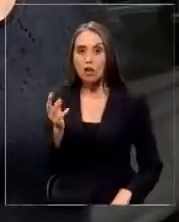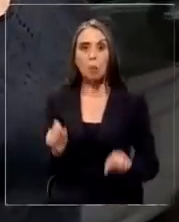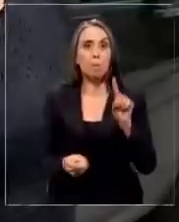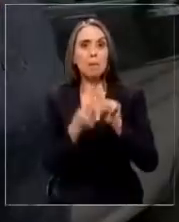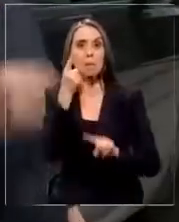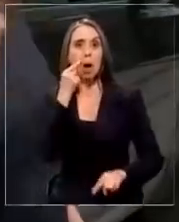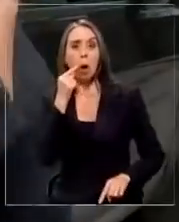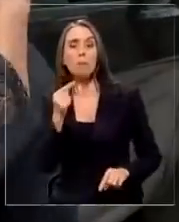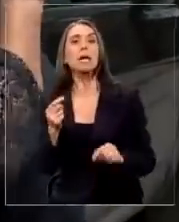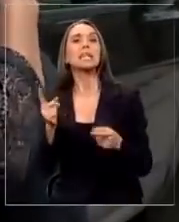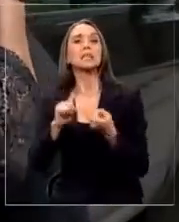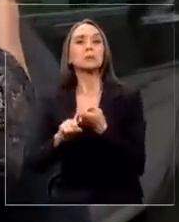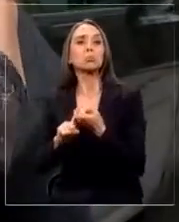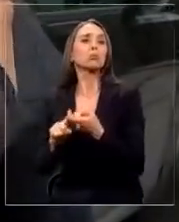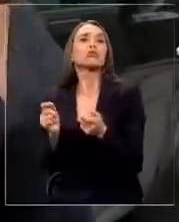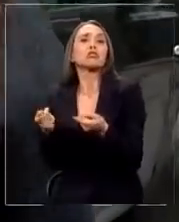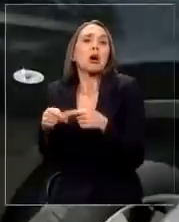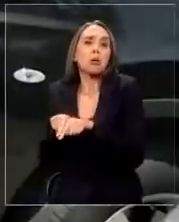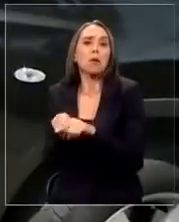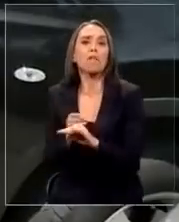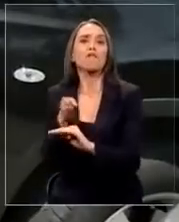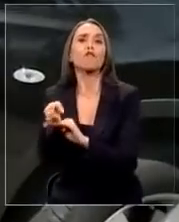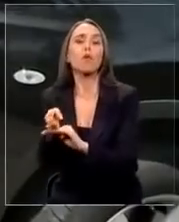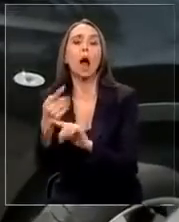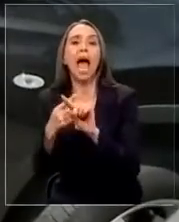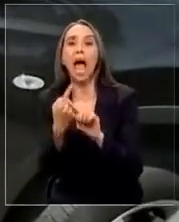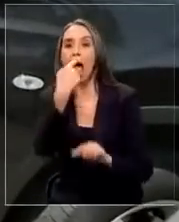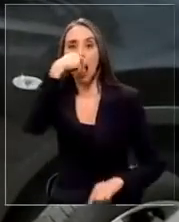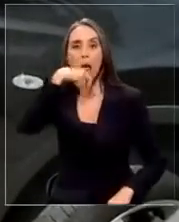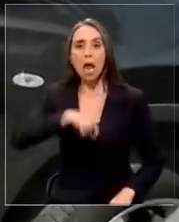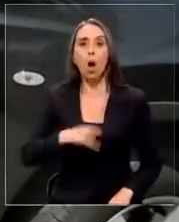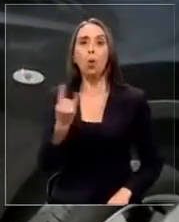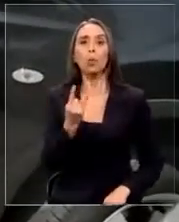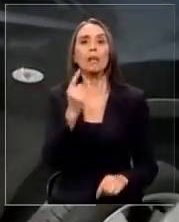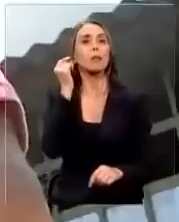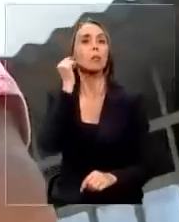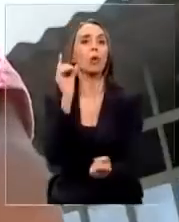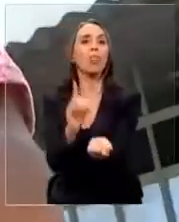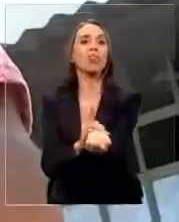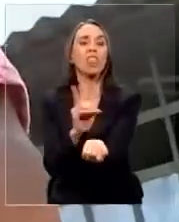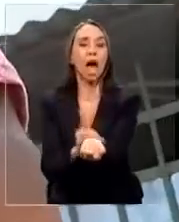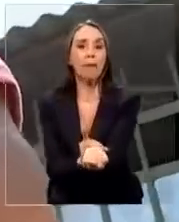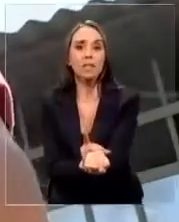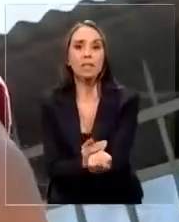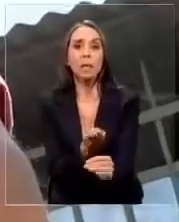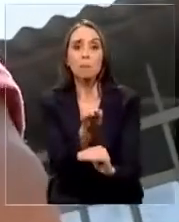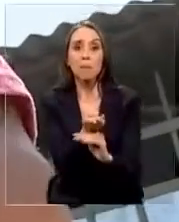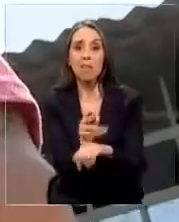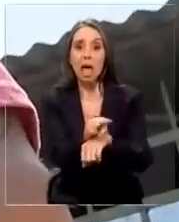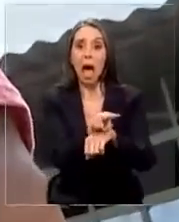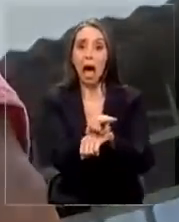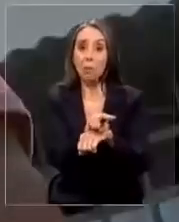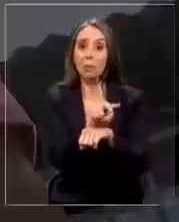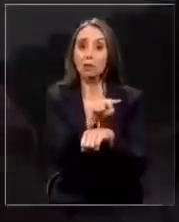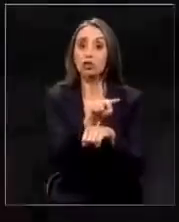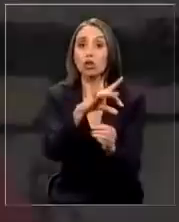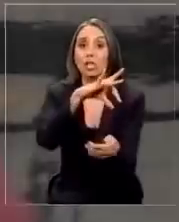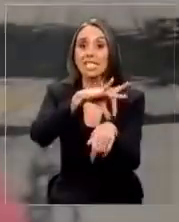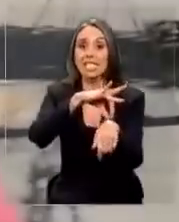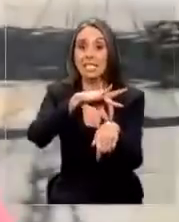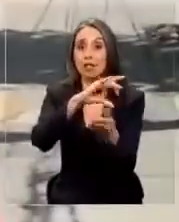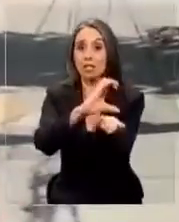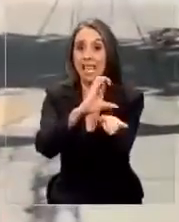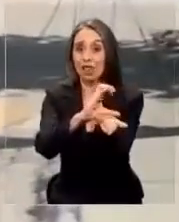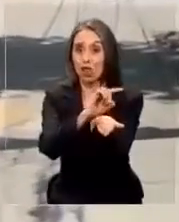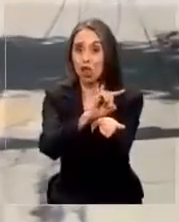hombre, quien acompañó a su mujer a un examen de urgencia debido a su diabetes, por lo que pidió respuestas a la administración del centro médico. Ellos